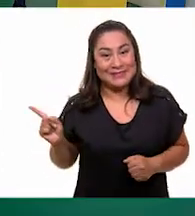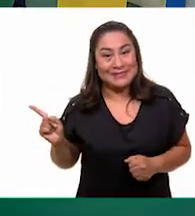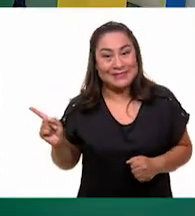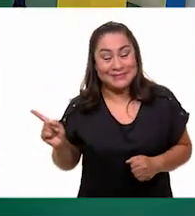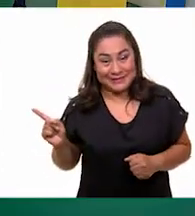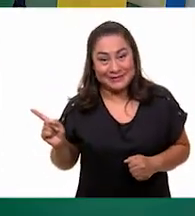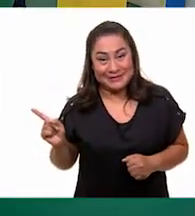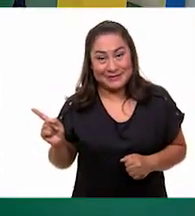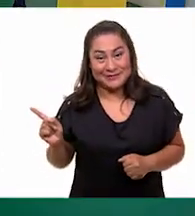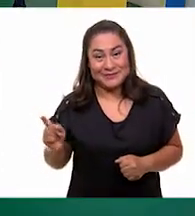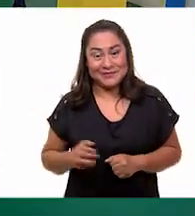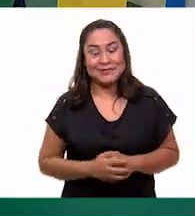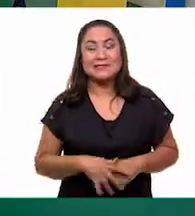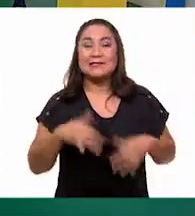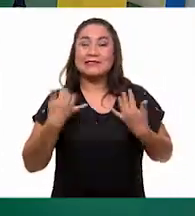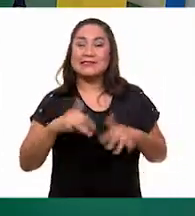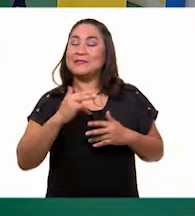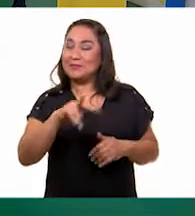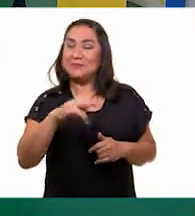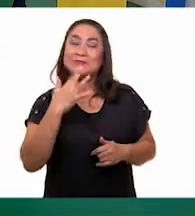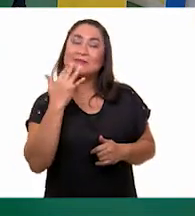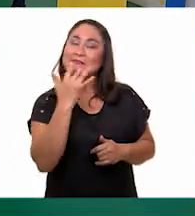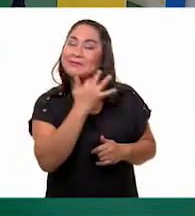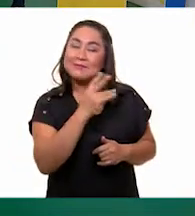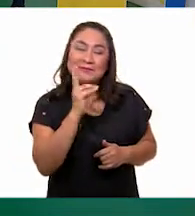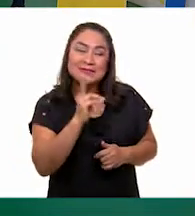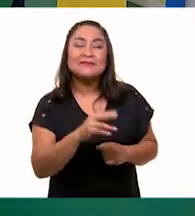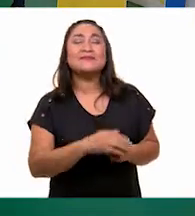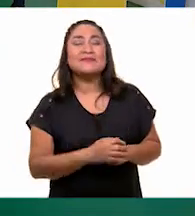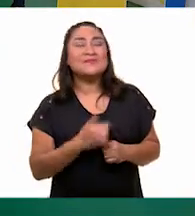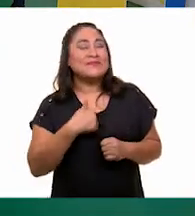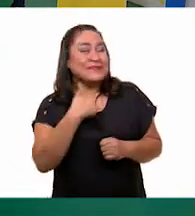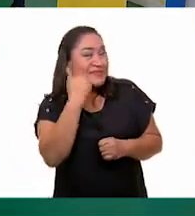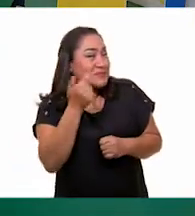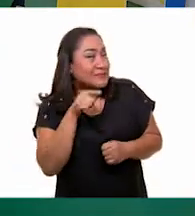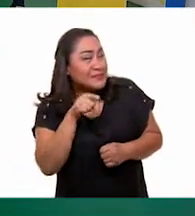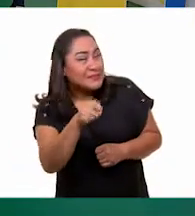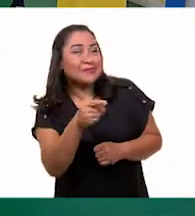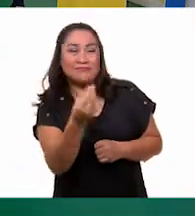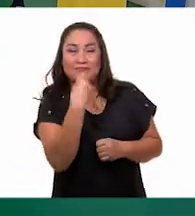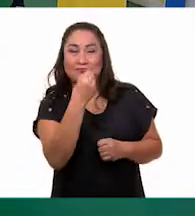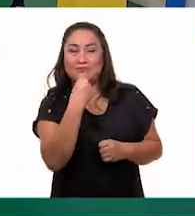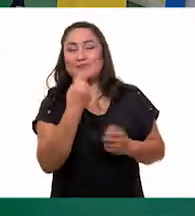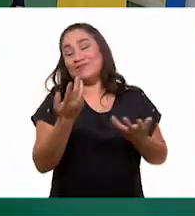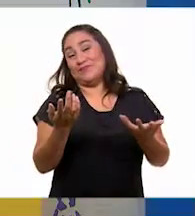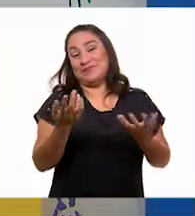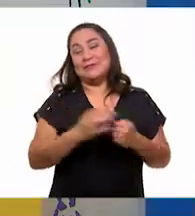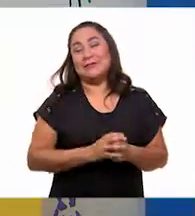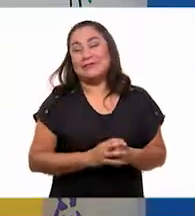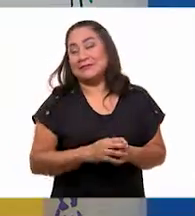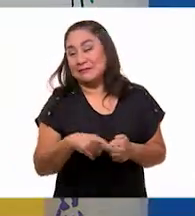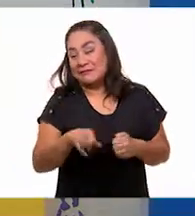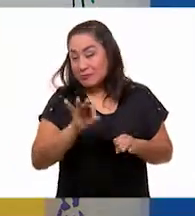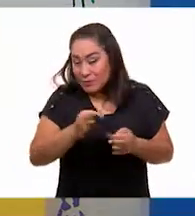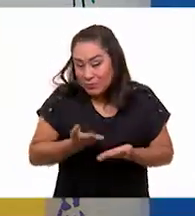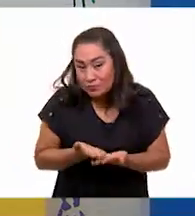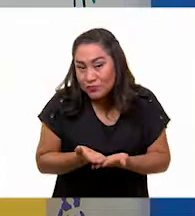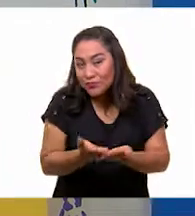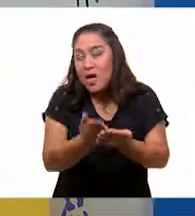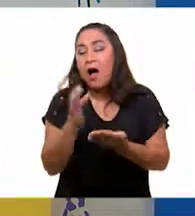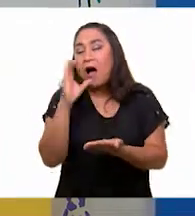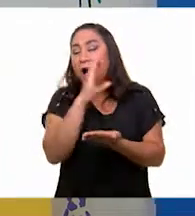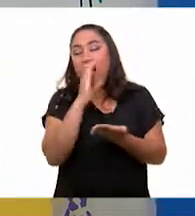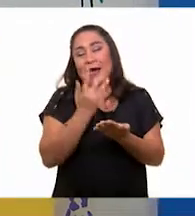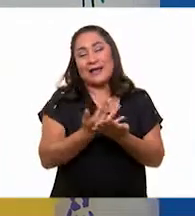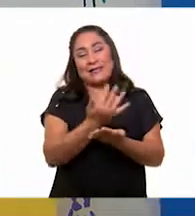Ahí está el pan. ¡Ay, qué rico, qué rico está! Huele, quiero, ¿verdad? ¡Ay, quiero comerme ese que está ahí! Pa. Bueno, pero... Pan recién horneado. Sí, pero yo creo